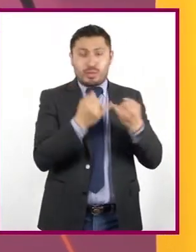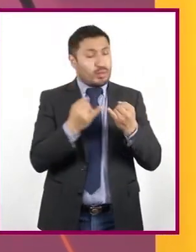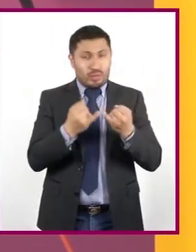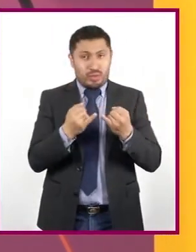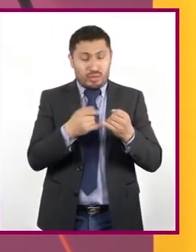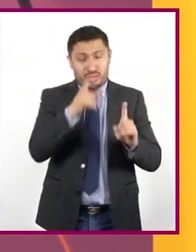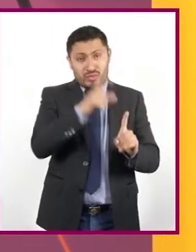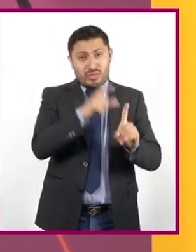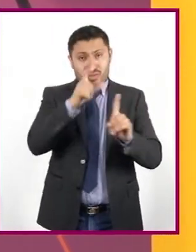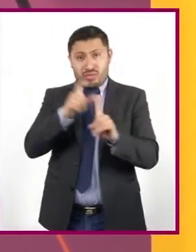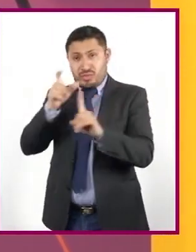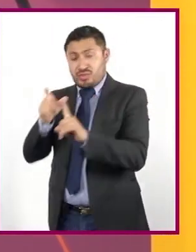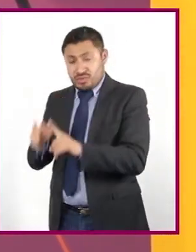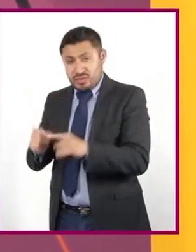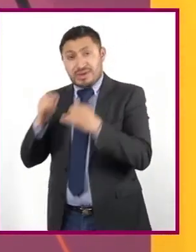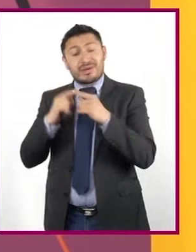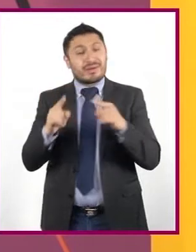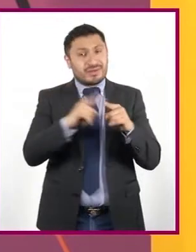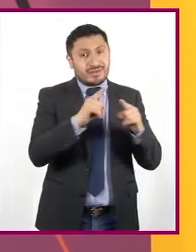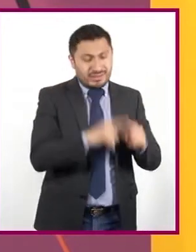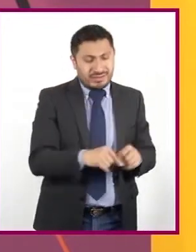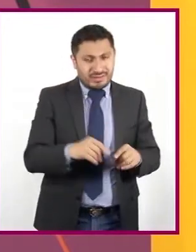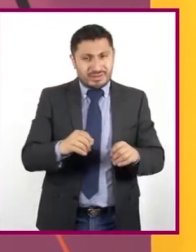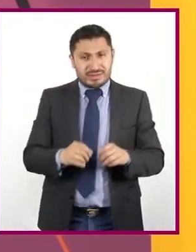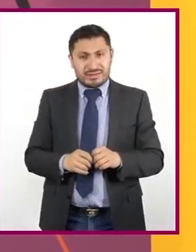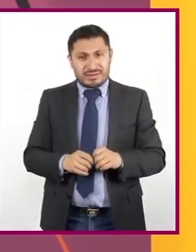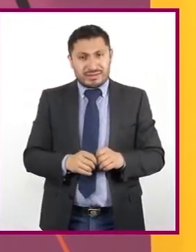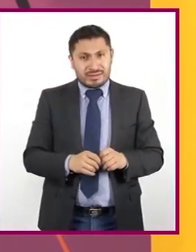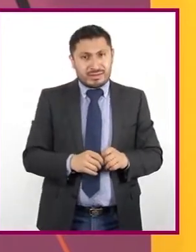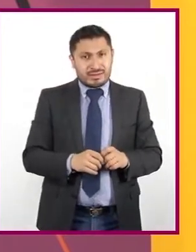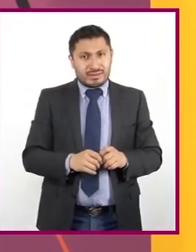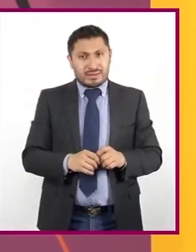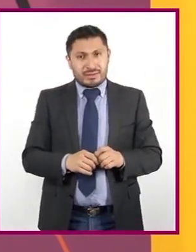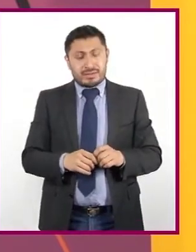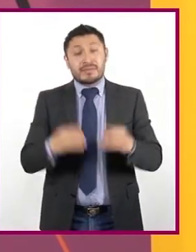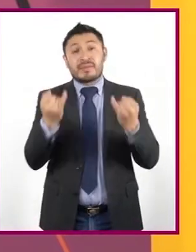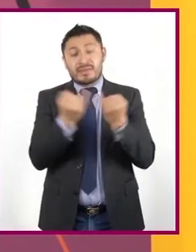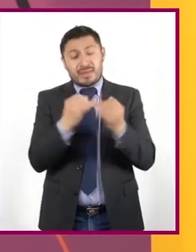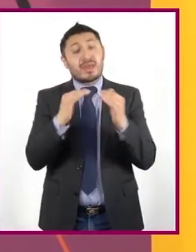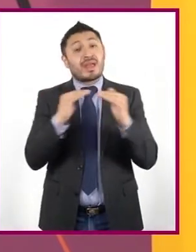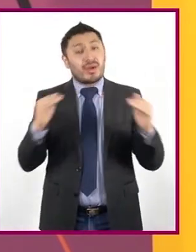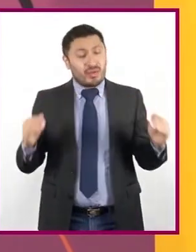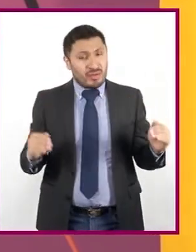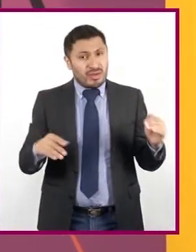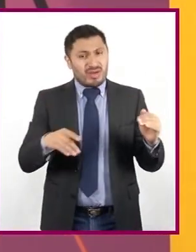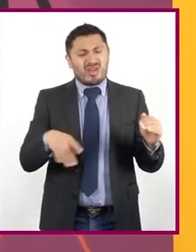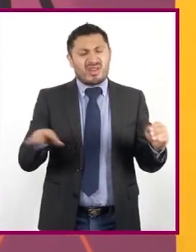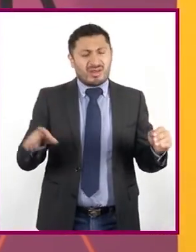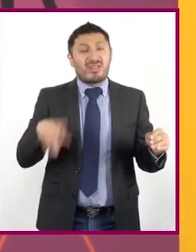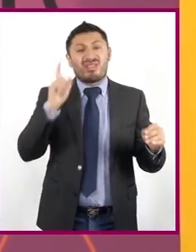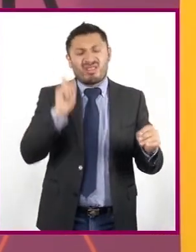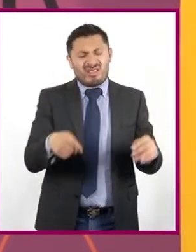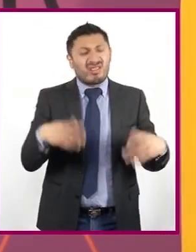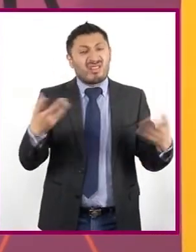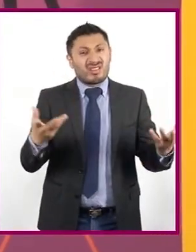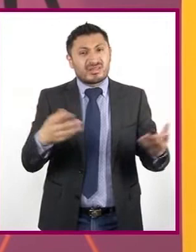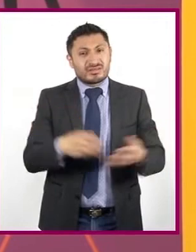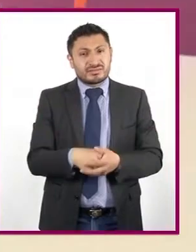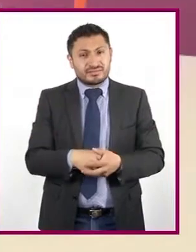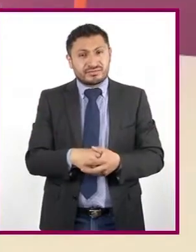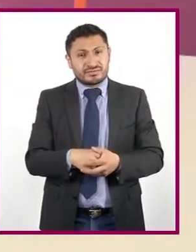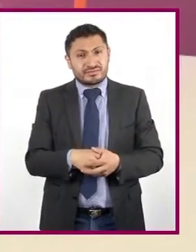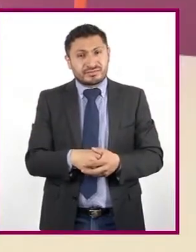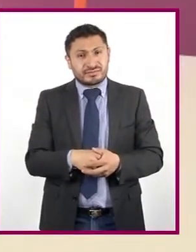pero siendo diferentes. Una cosa las y los iguala. ¿Saben qué hace iguales a las y los